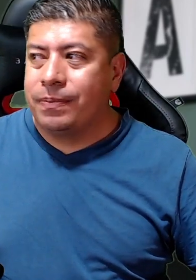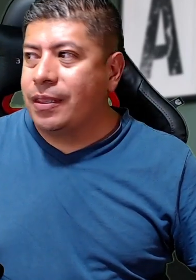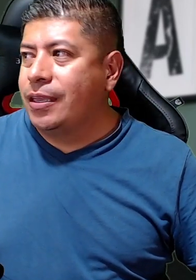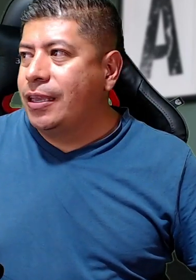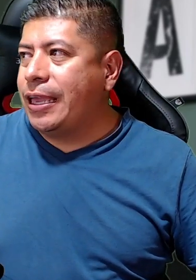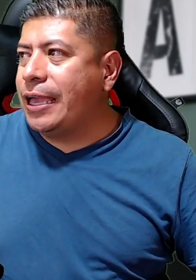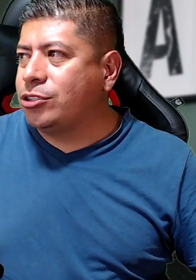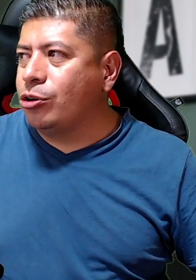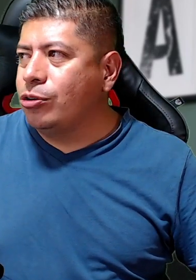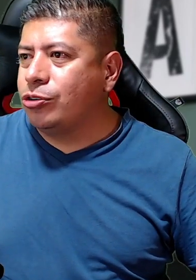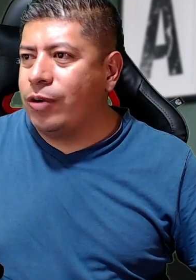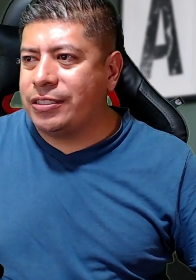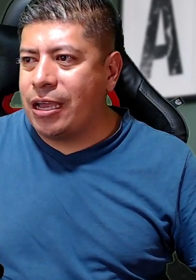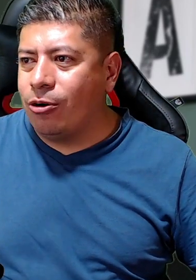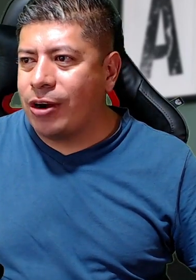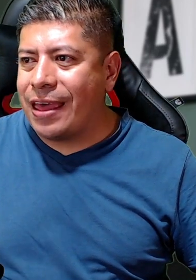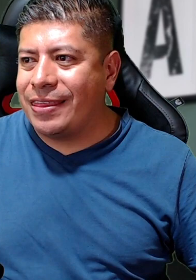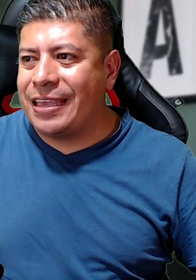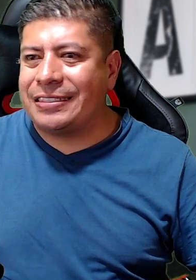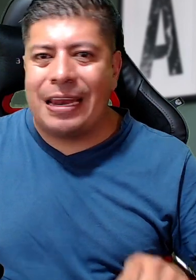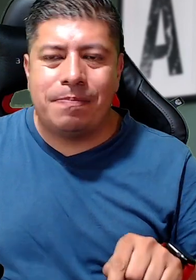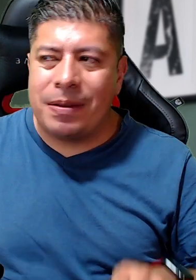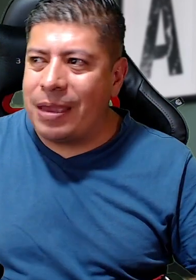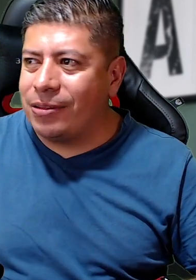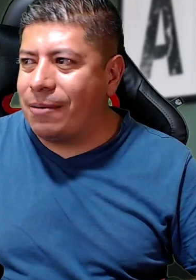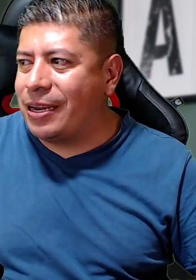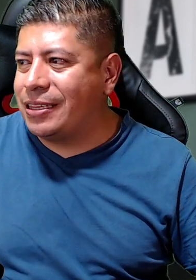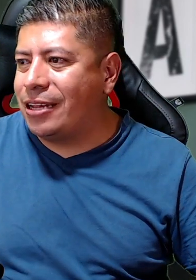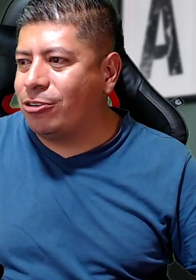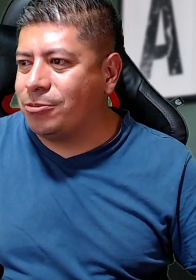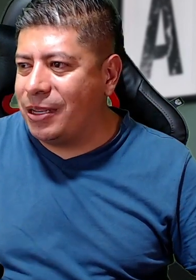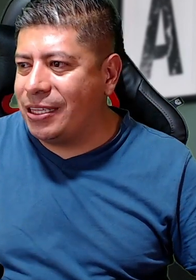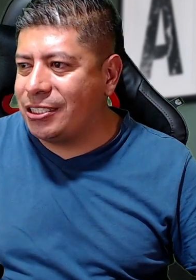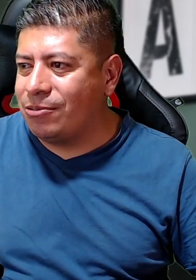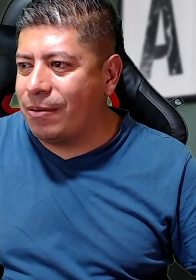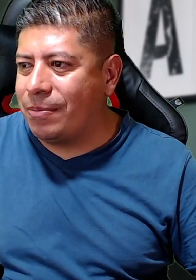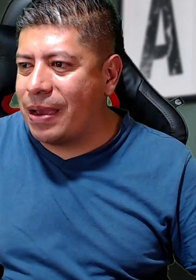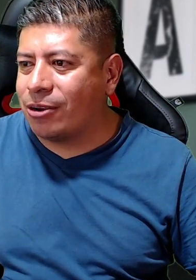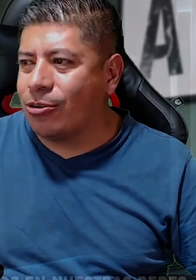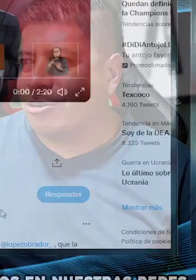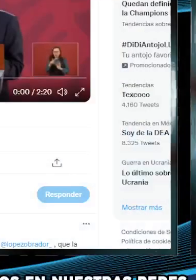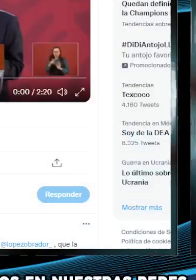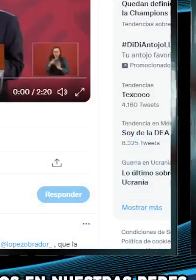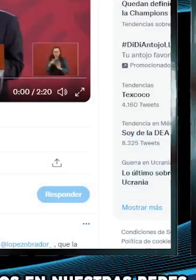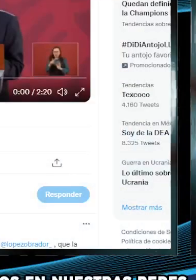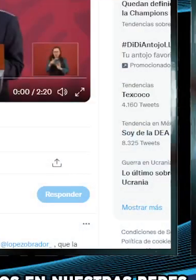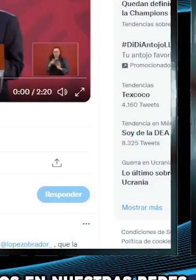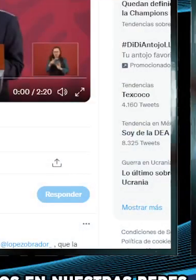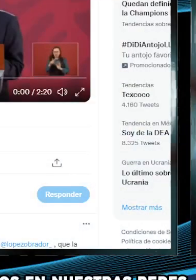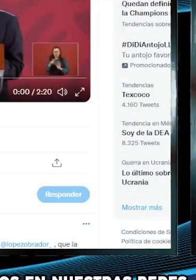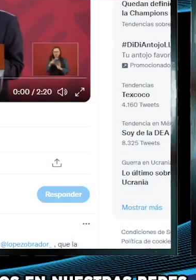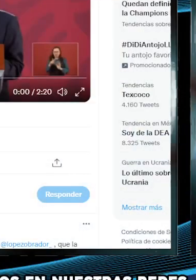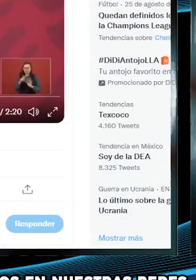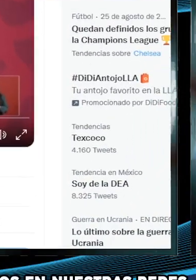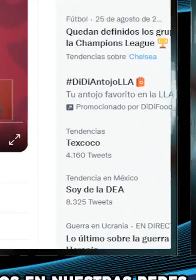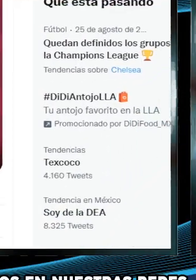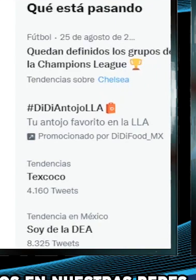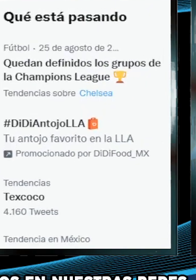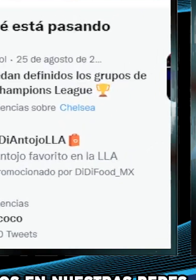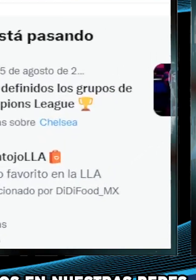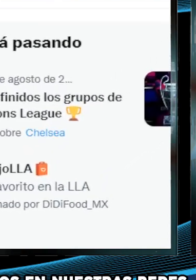Mire, esto no es de ahora. Desde el 1 de abril del 2019, Marco Cortés fue a denunciar